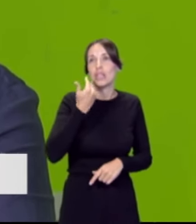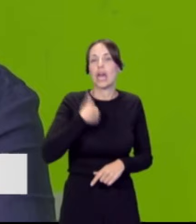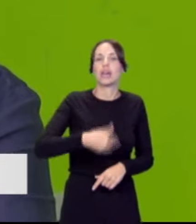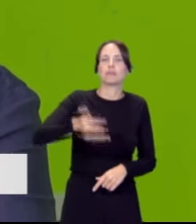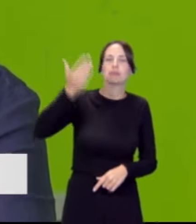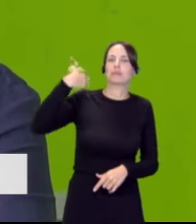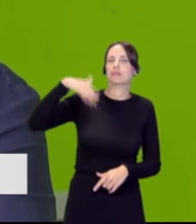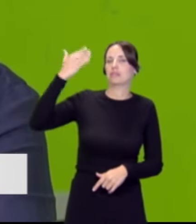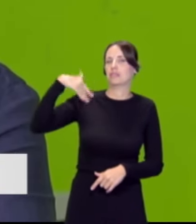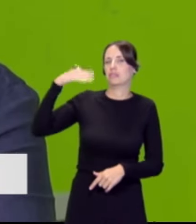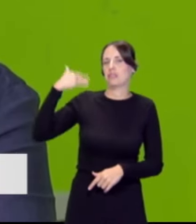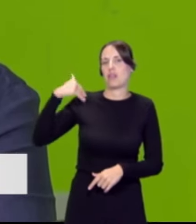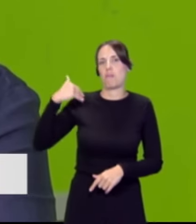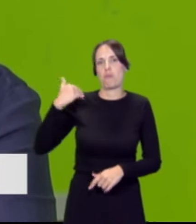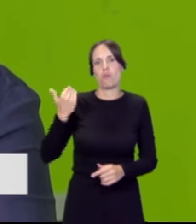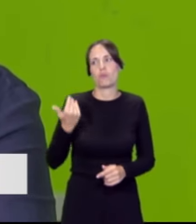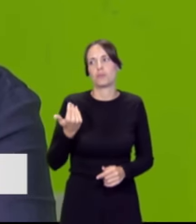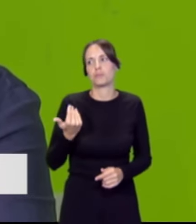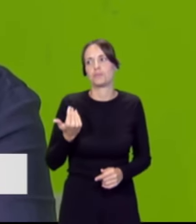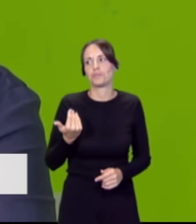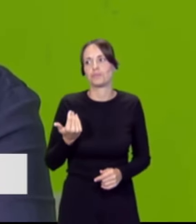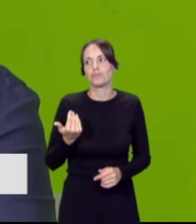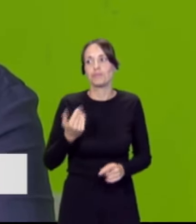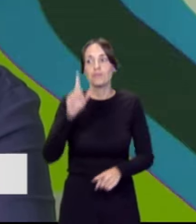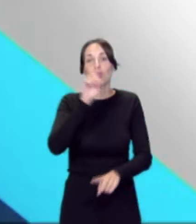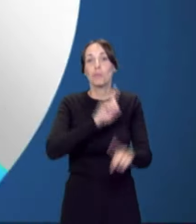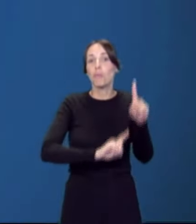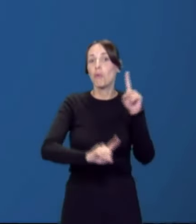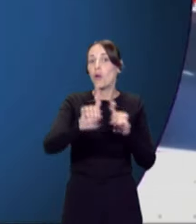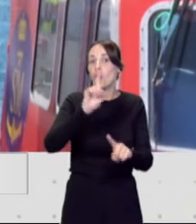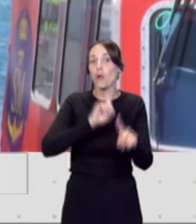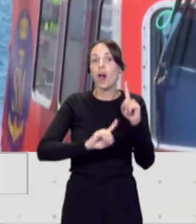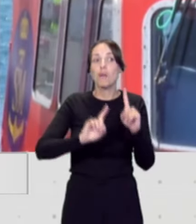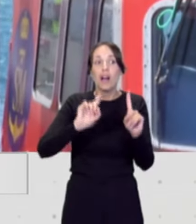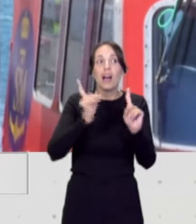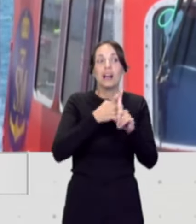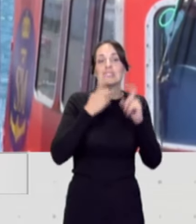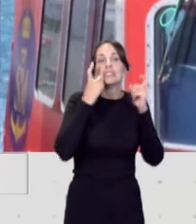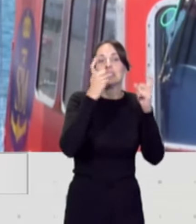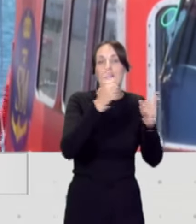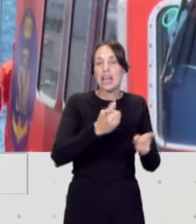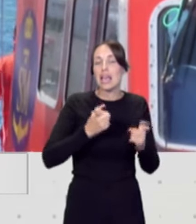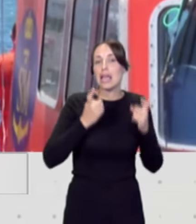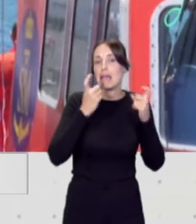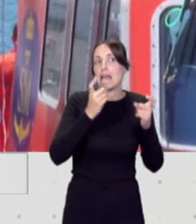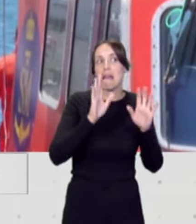mucho tiempo intentando resolver el problema y no se ha resuelto, ¿no? Por tanto,